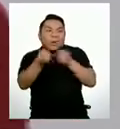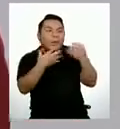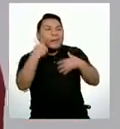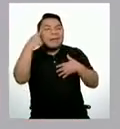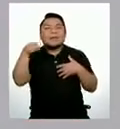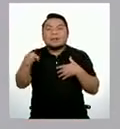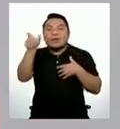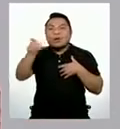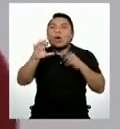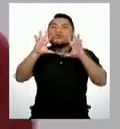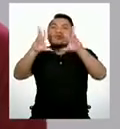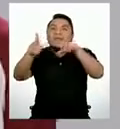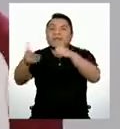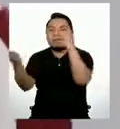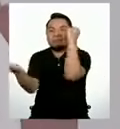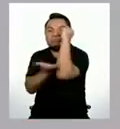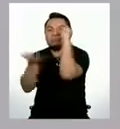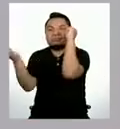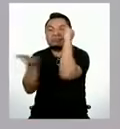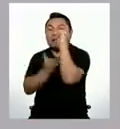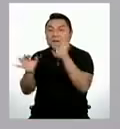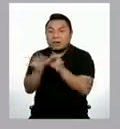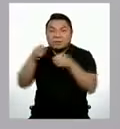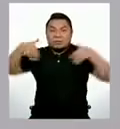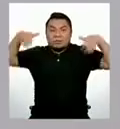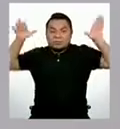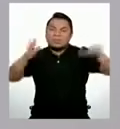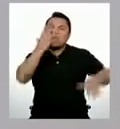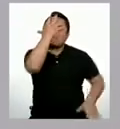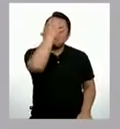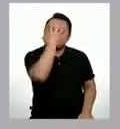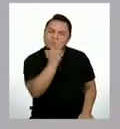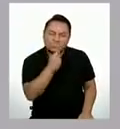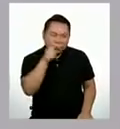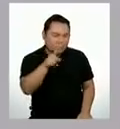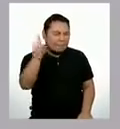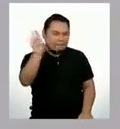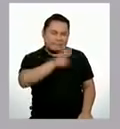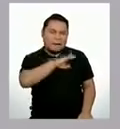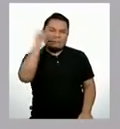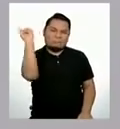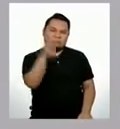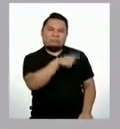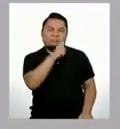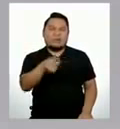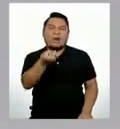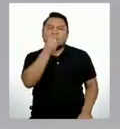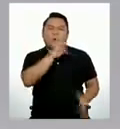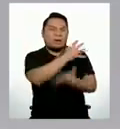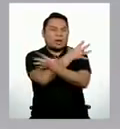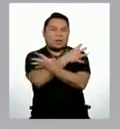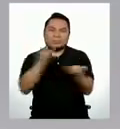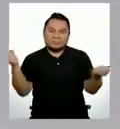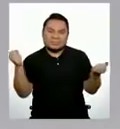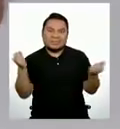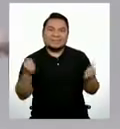Por lo que el espíritu se enojó y rompió el acuario dejándolos sin alimentos y sin agua.